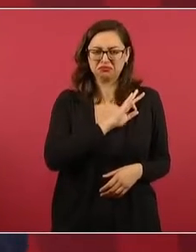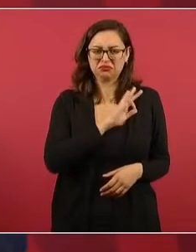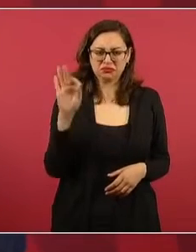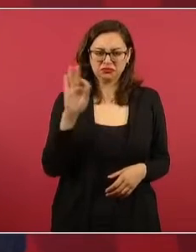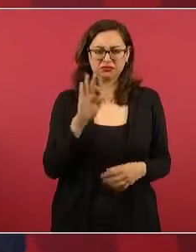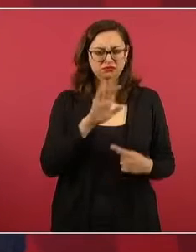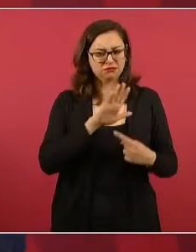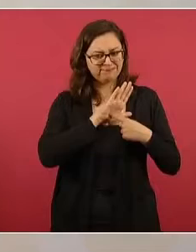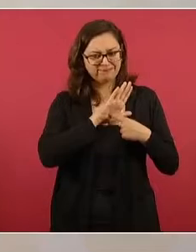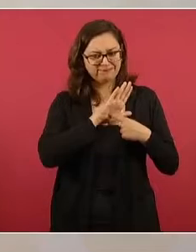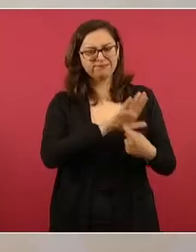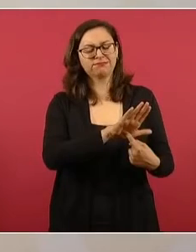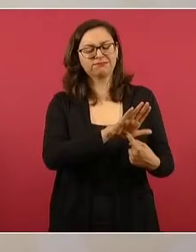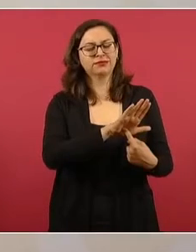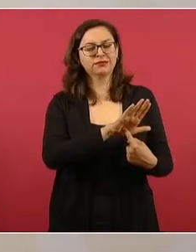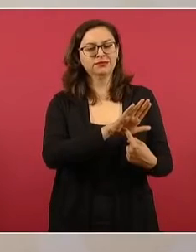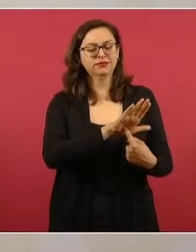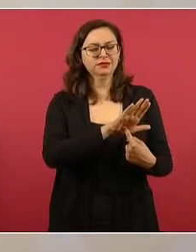demostrar